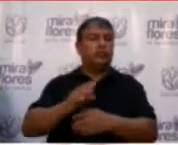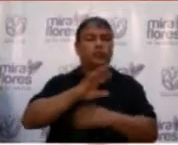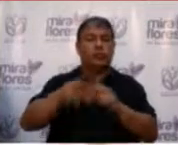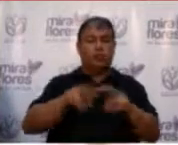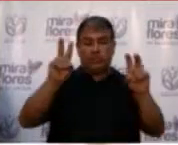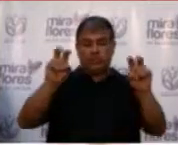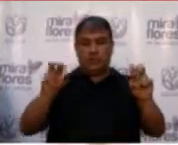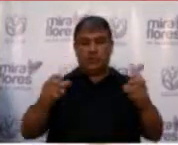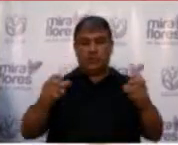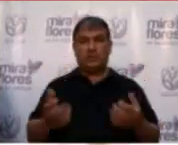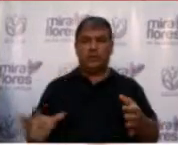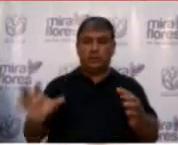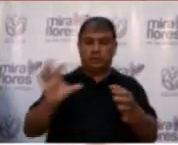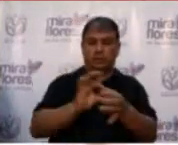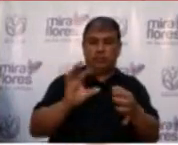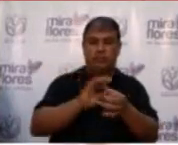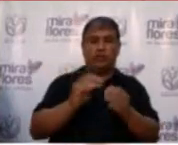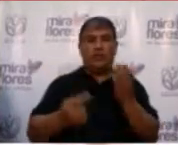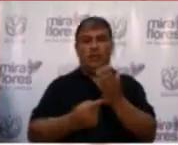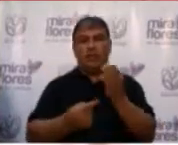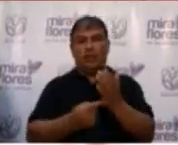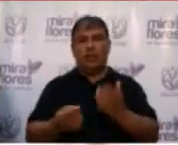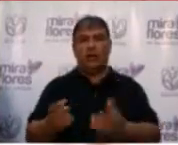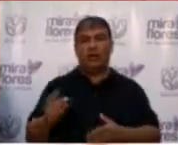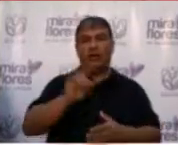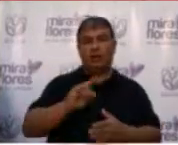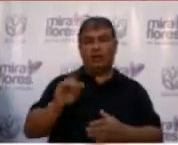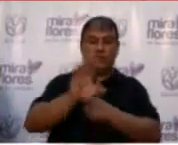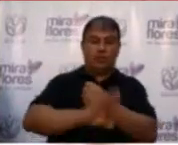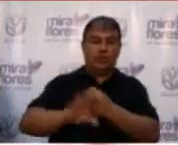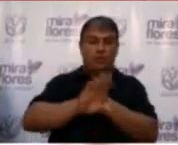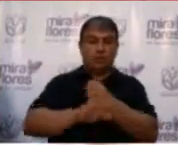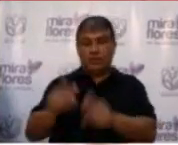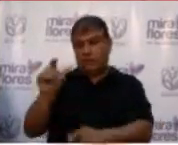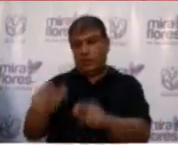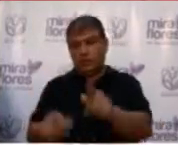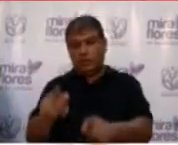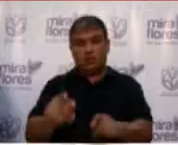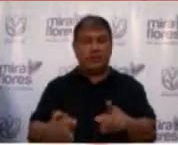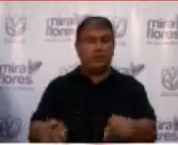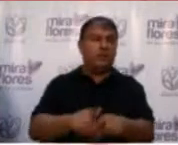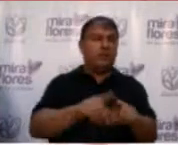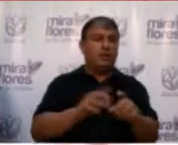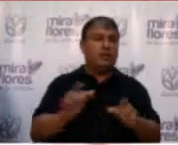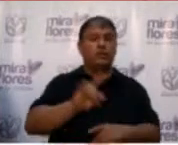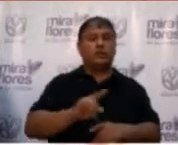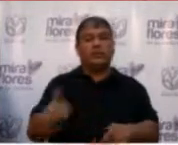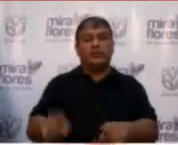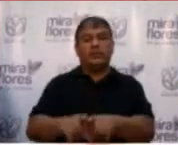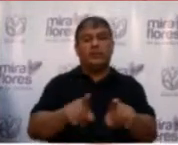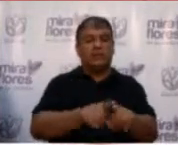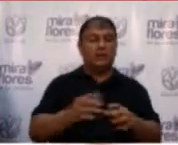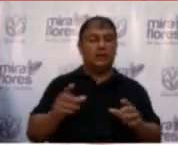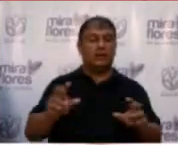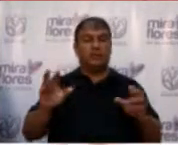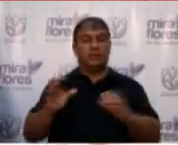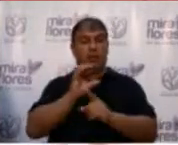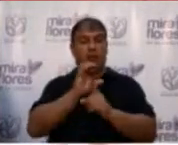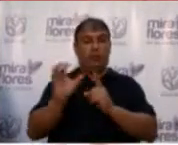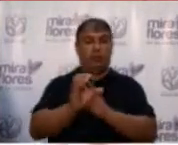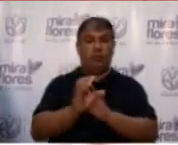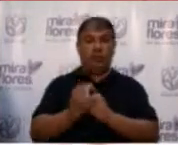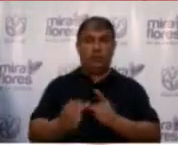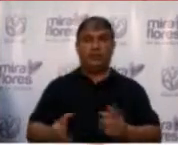los temas que tienen que ver con tecnología para el uso de seguridad ciudadana, todo lo que se está utilizando también en temas de